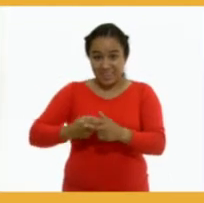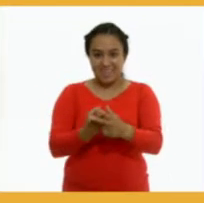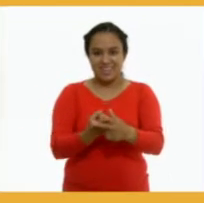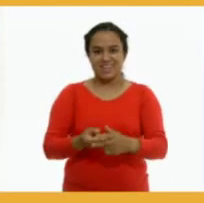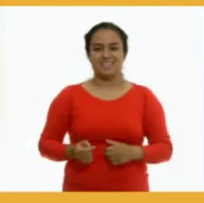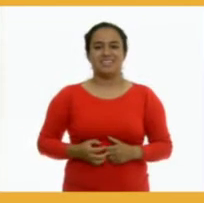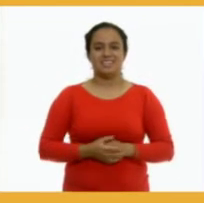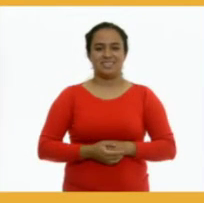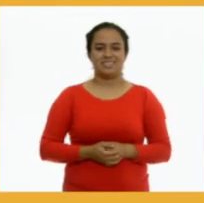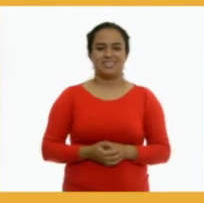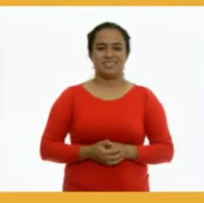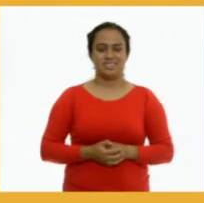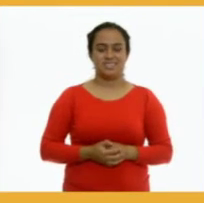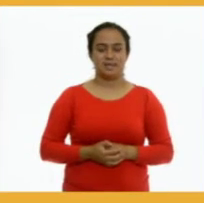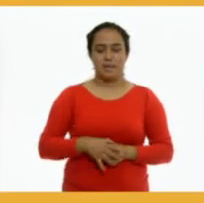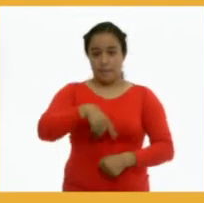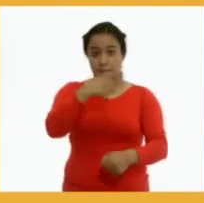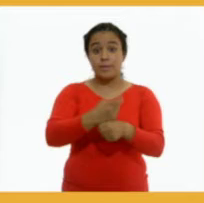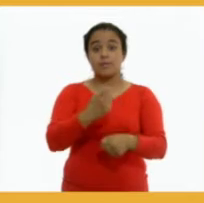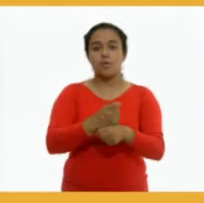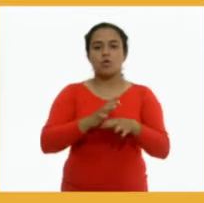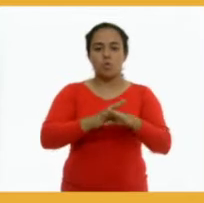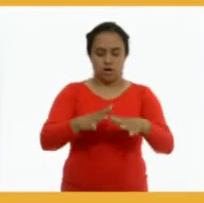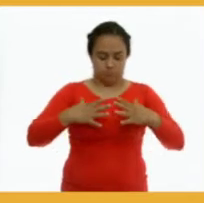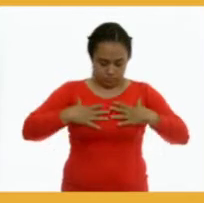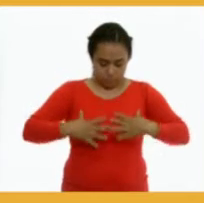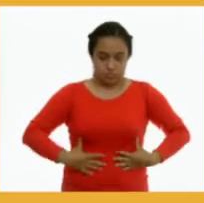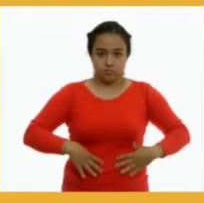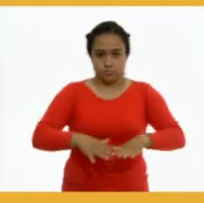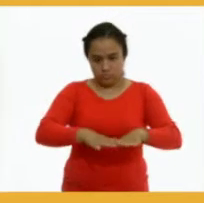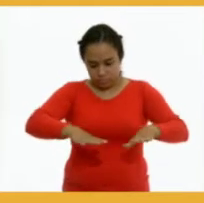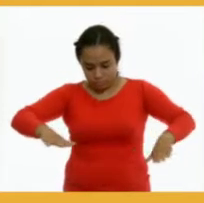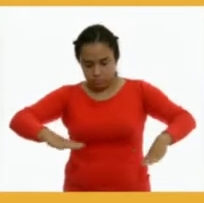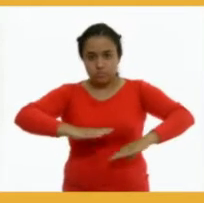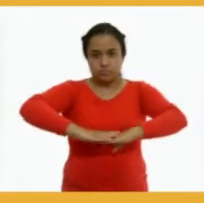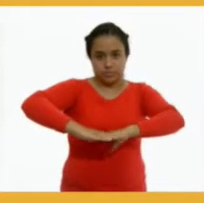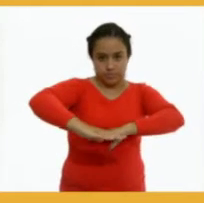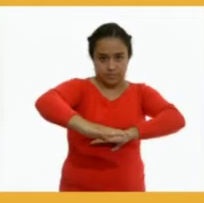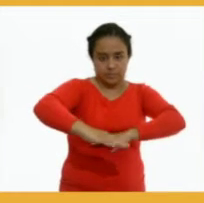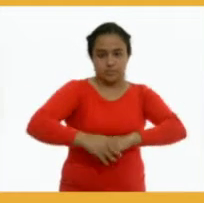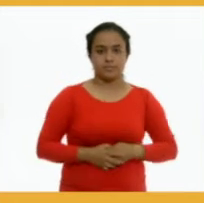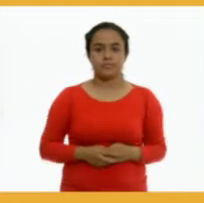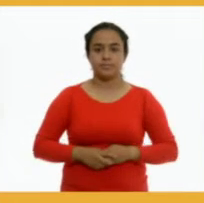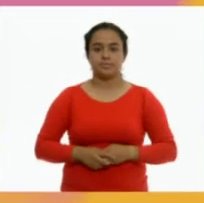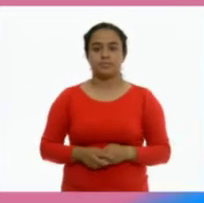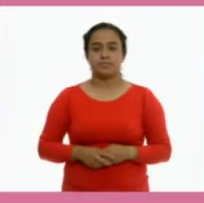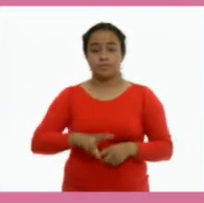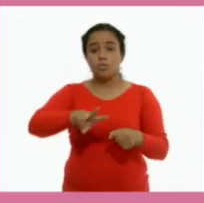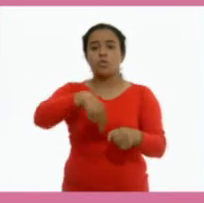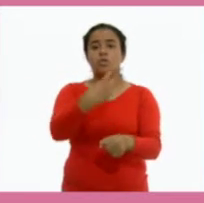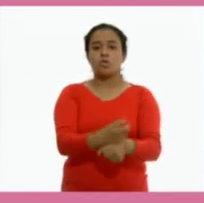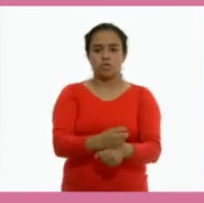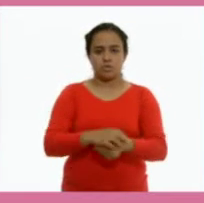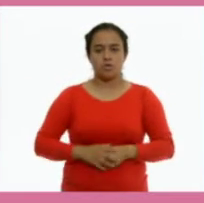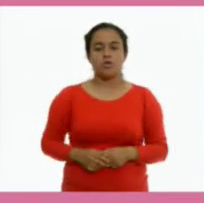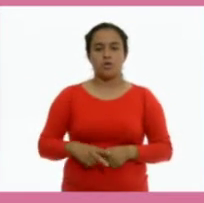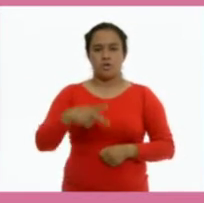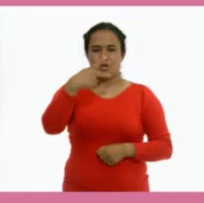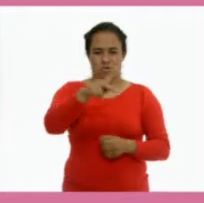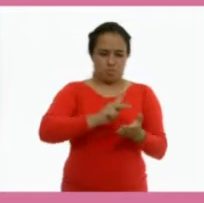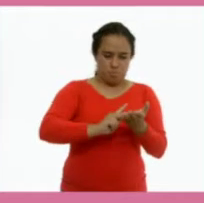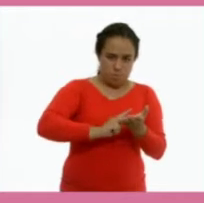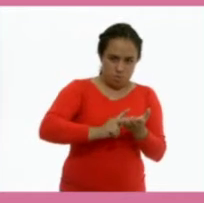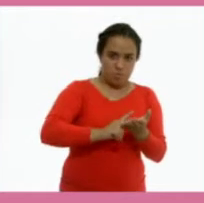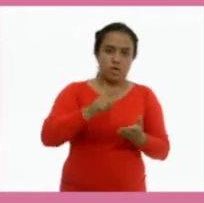¡Empecemos! 1. Estira la playera a lo largo y a lo ancho. 2. Marca con